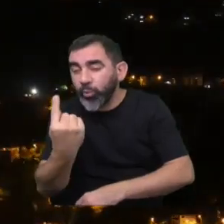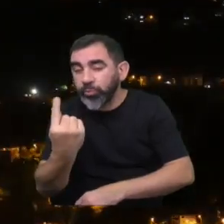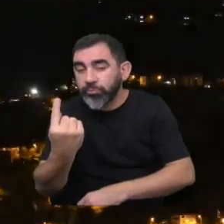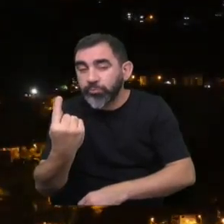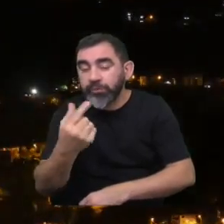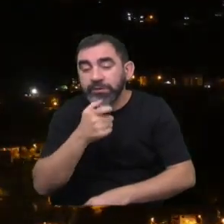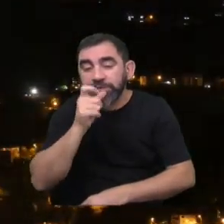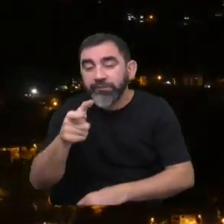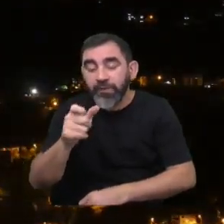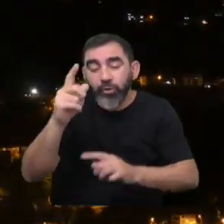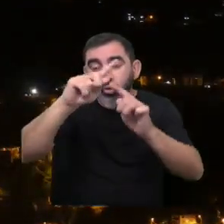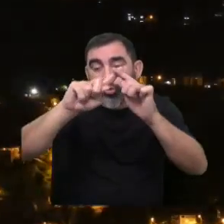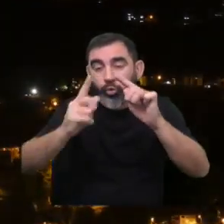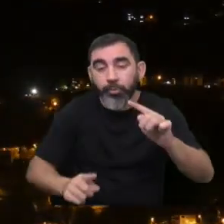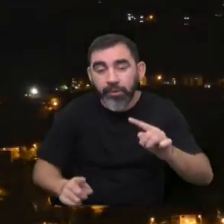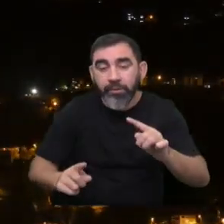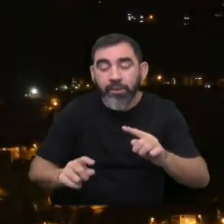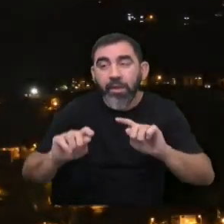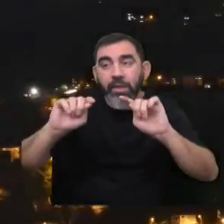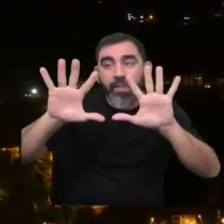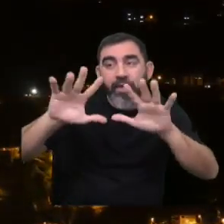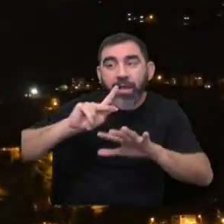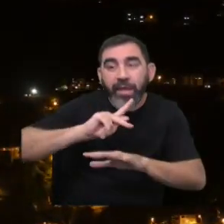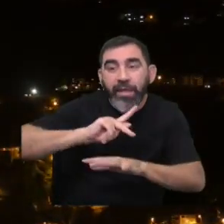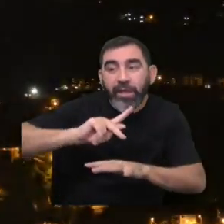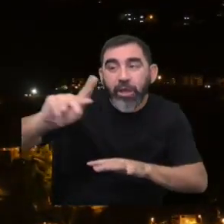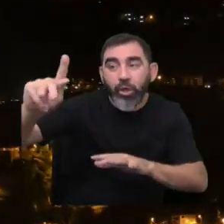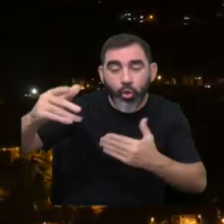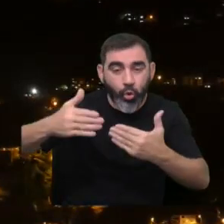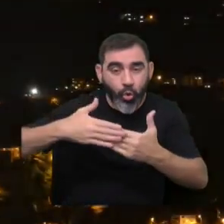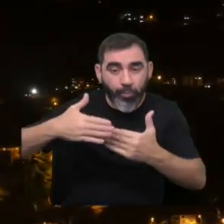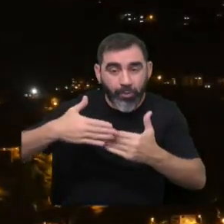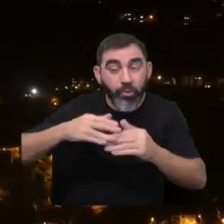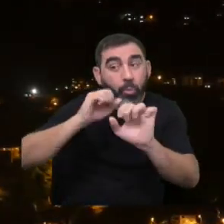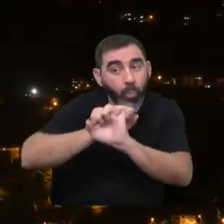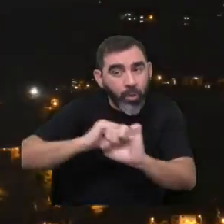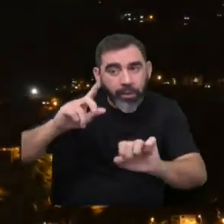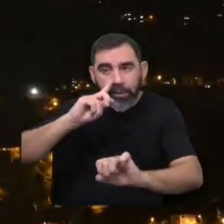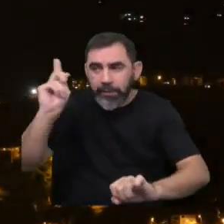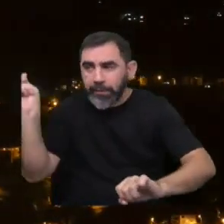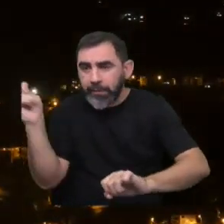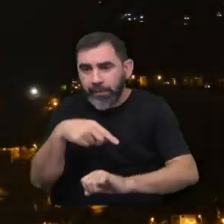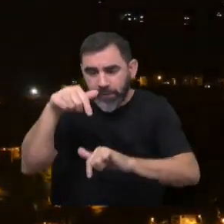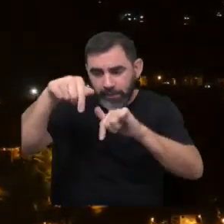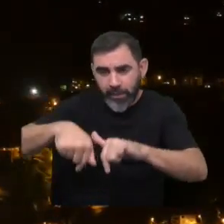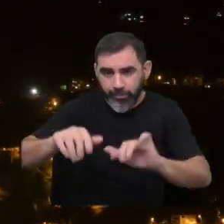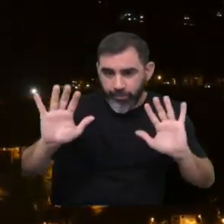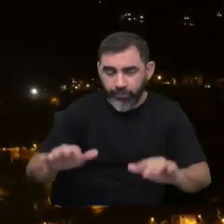quiere decir que esa tormenta está a menos de 10 kilómetros y que por lo tanto puede llegar muy rápidamente al